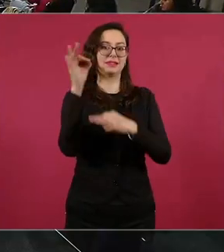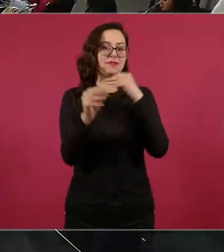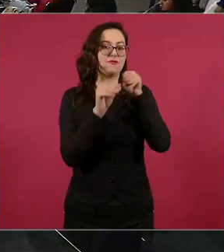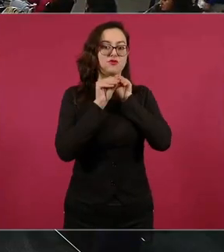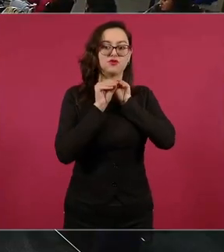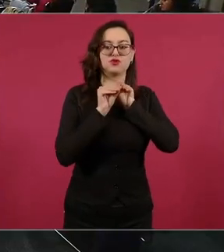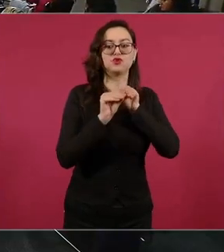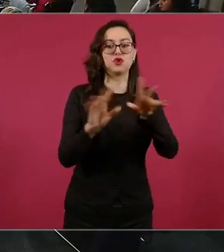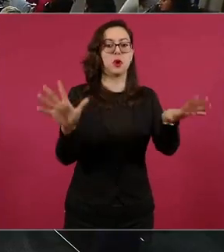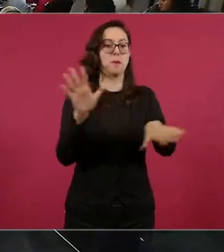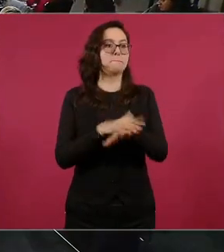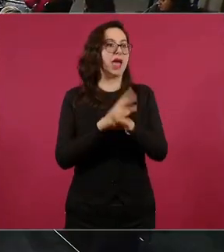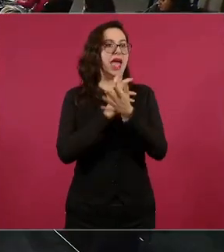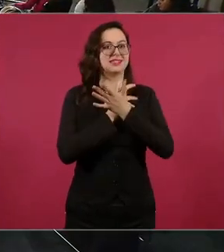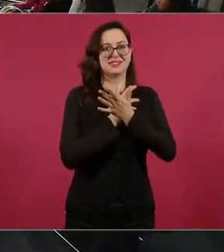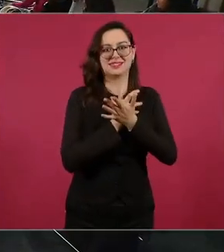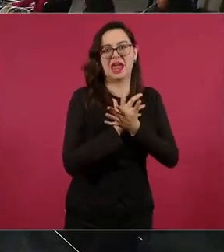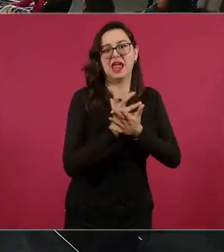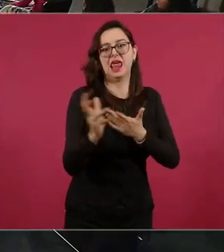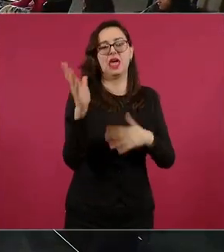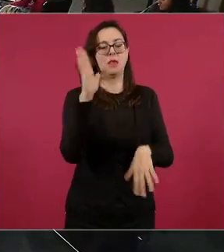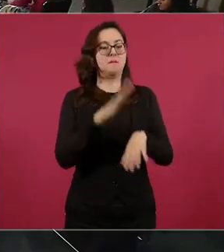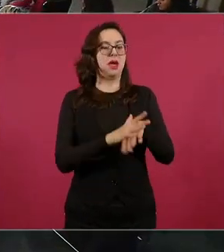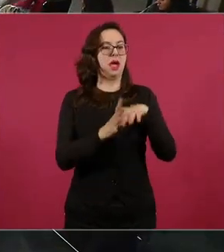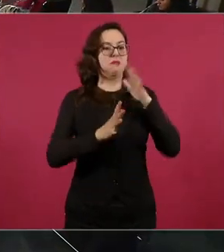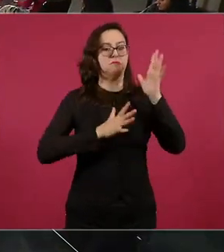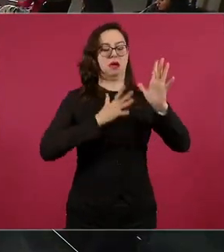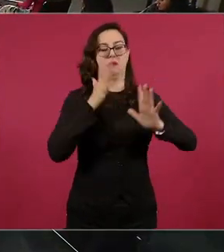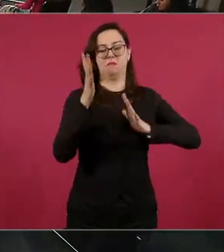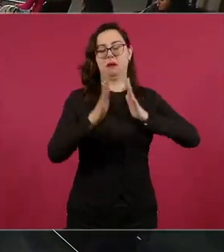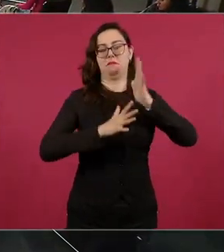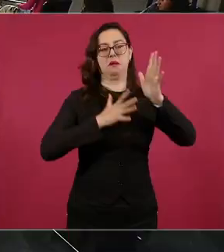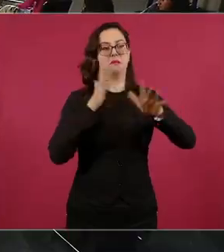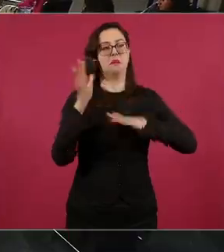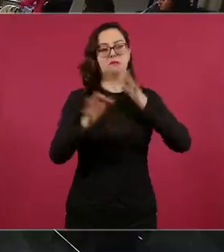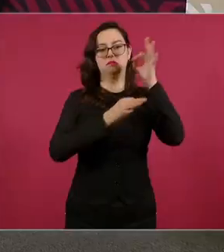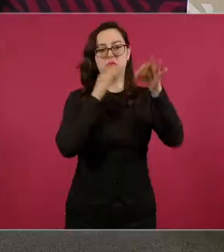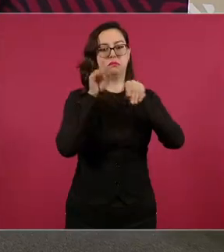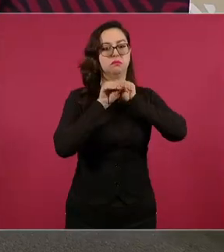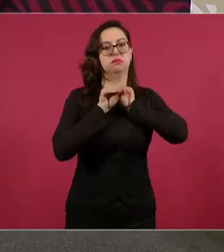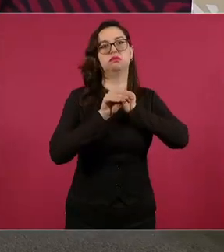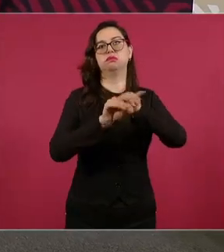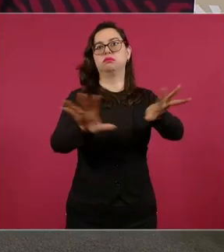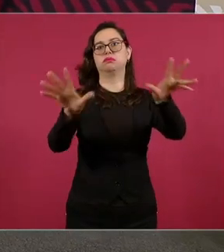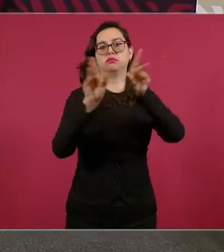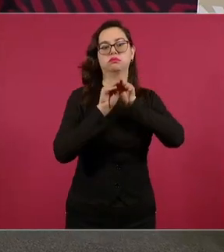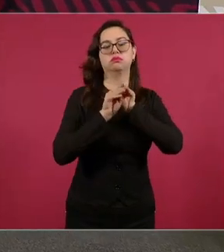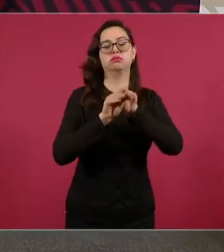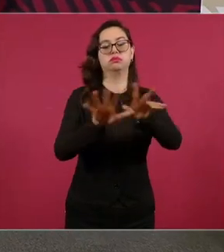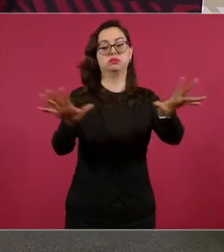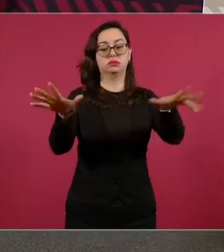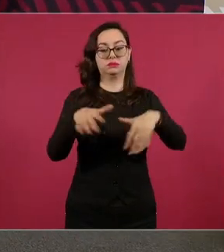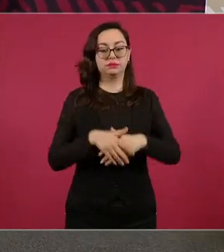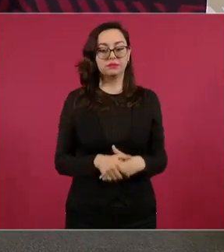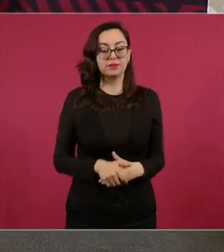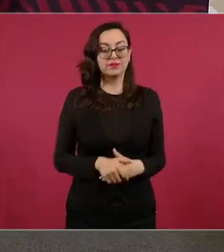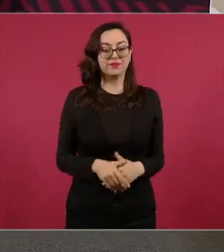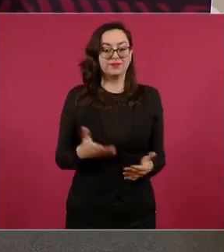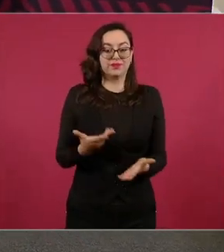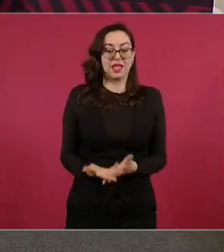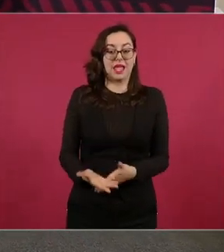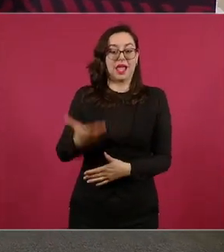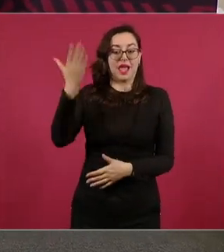cuando había un arcoestado manejado por Calderón